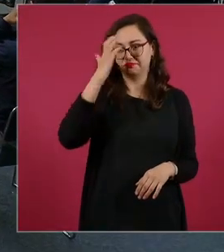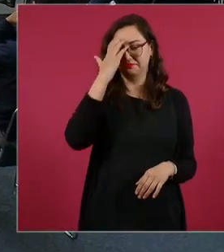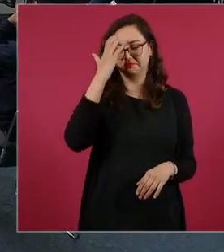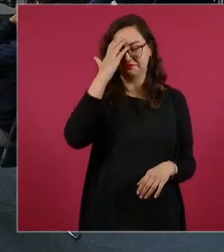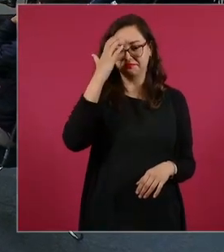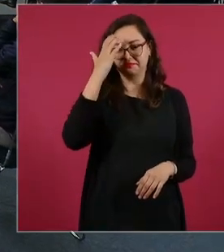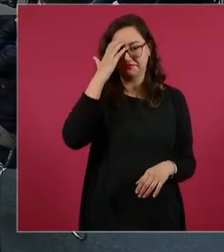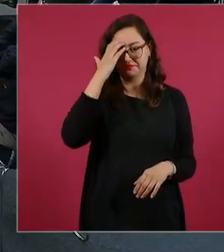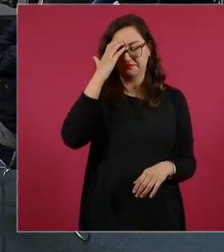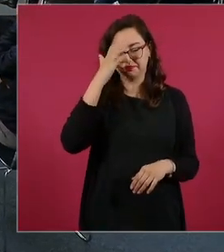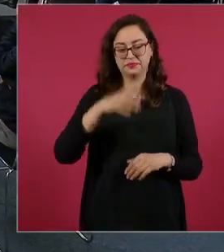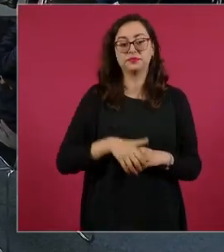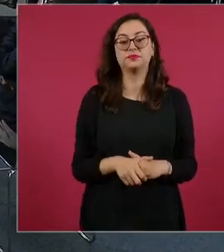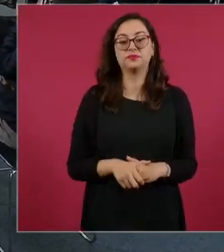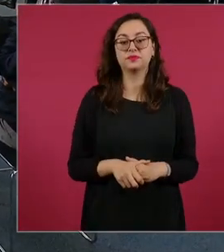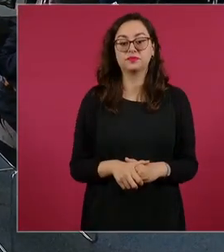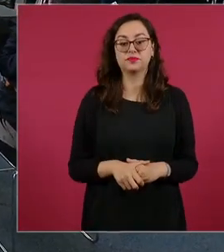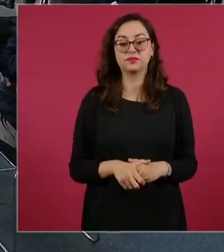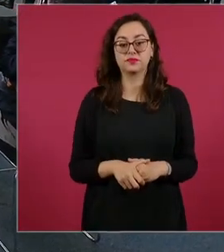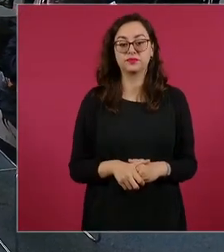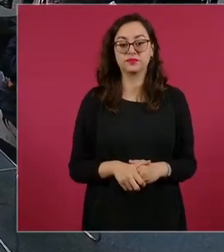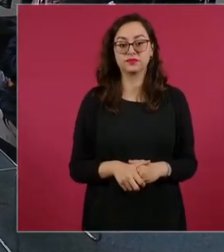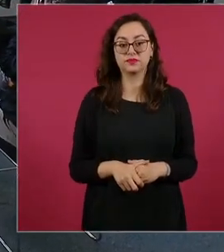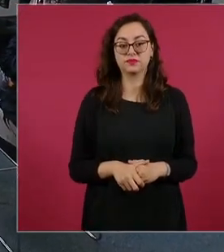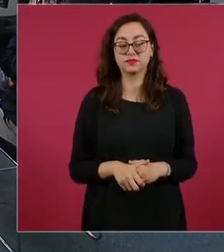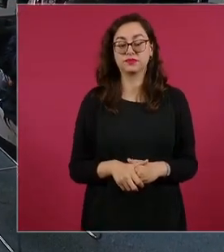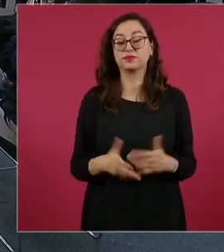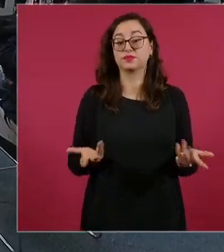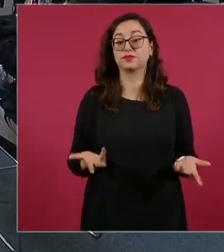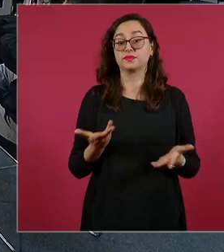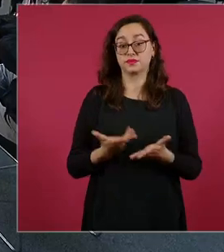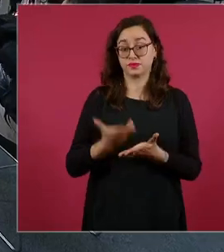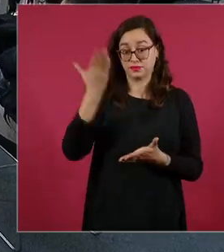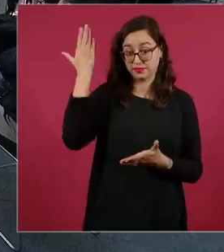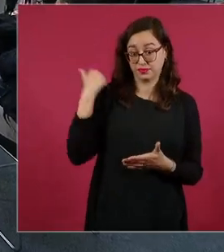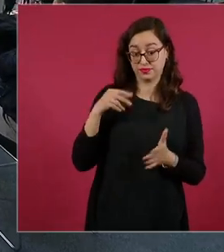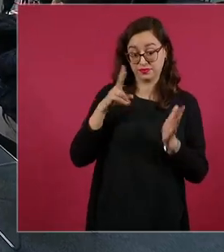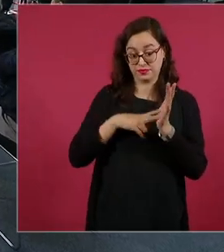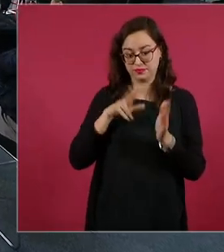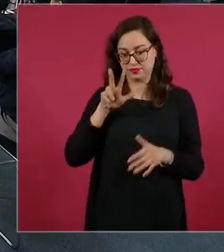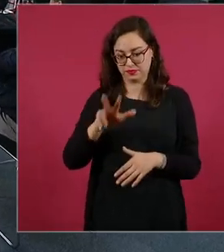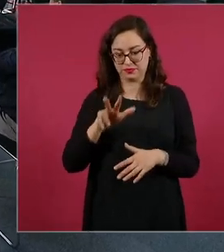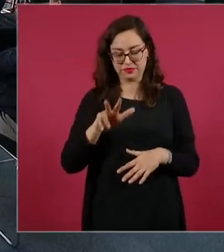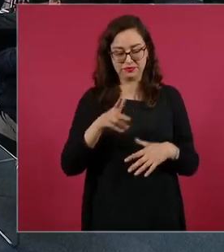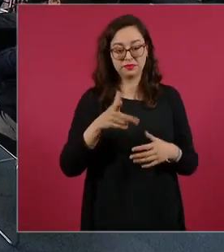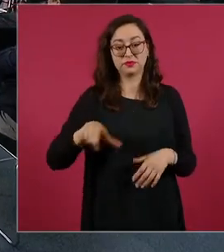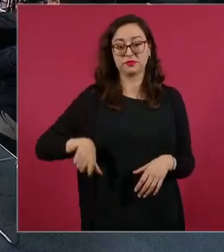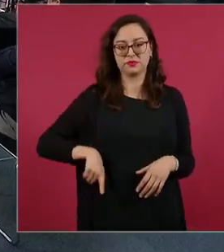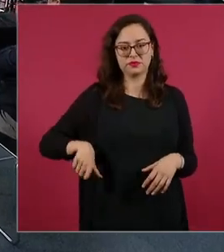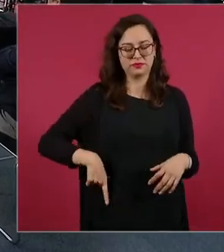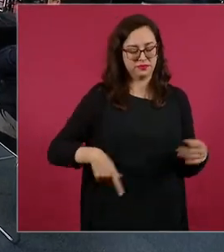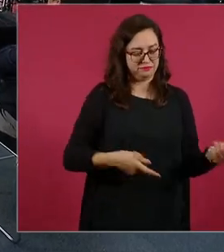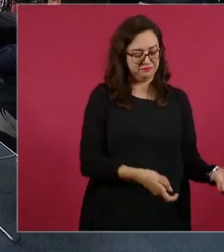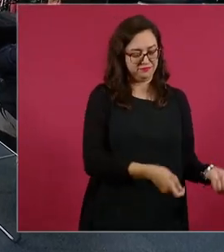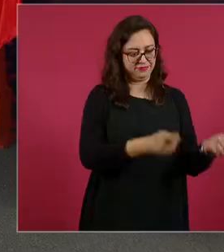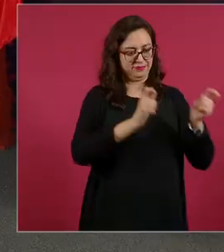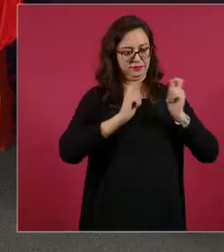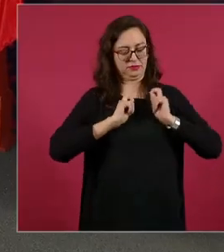cuando llegamos pues no fue lo único encontramos un tiradero